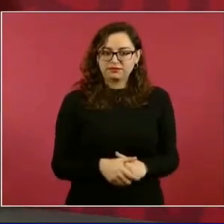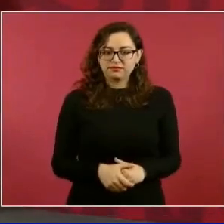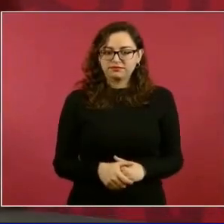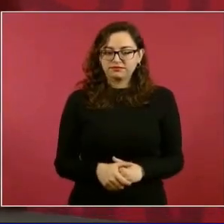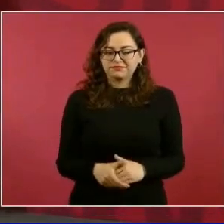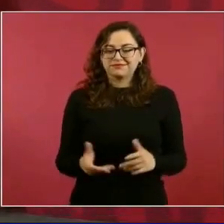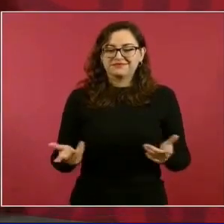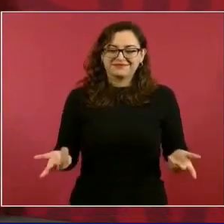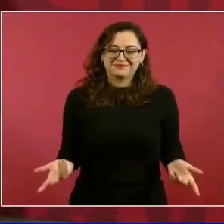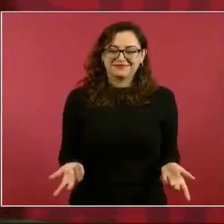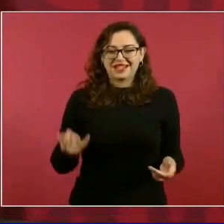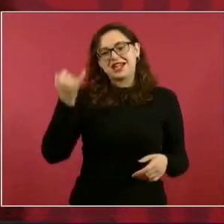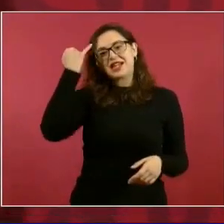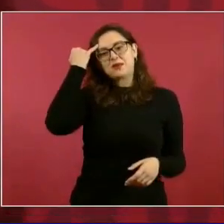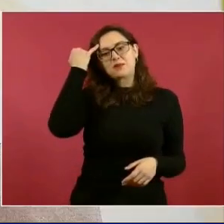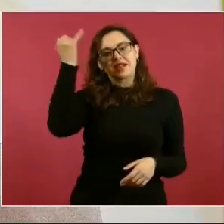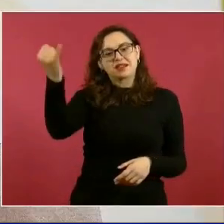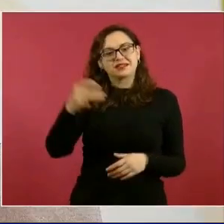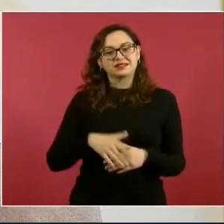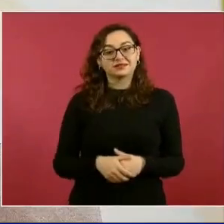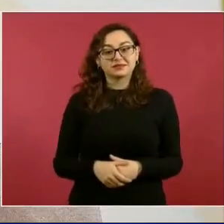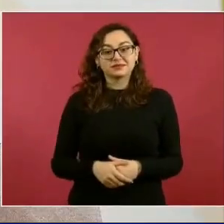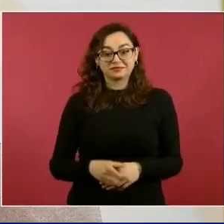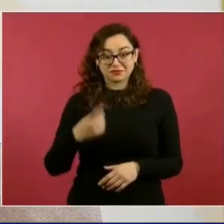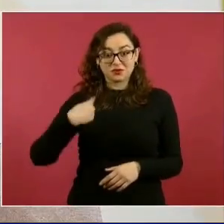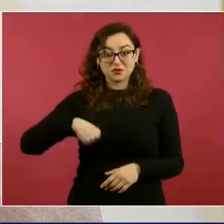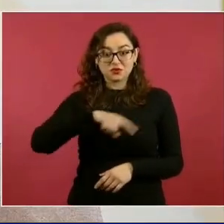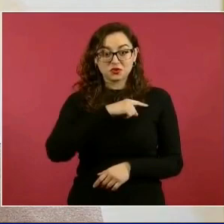Imagínense si nosotros hubiésemos seguido con eso.